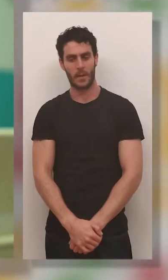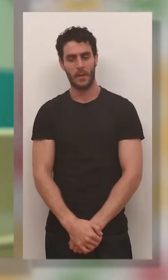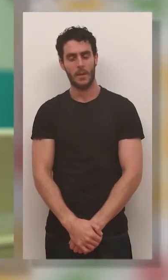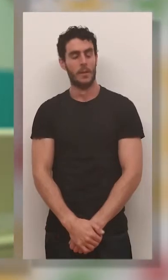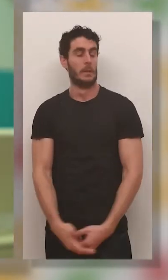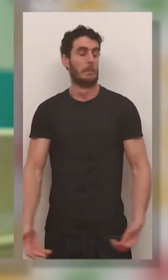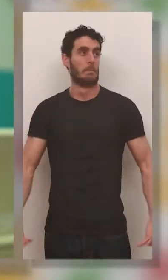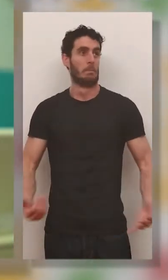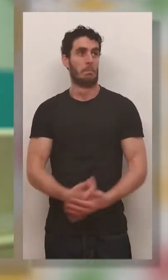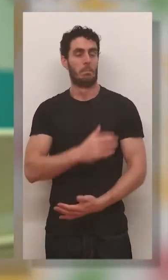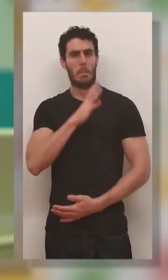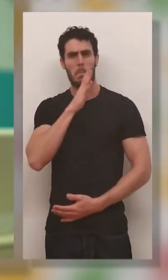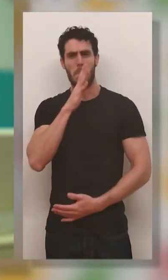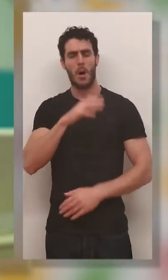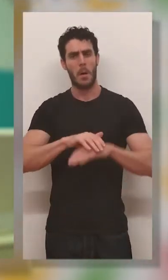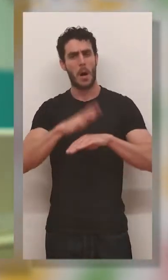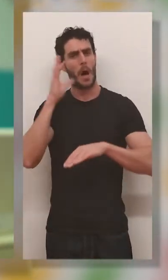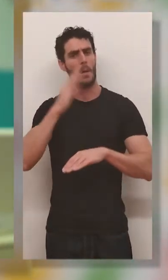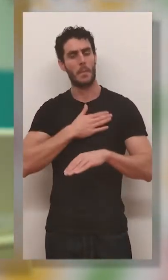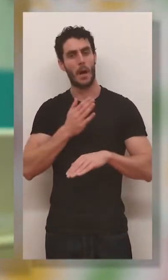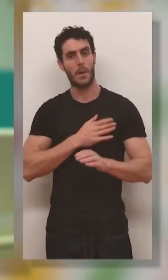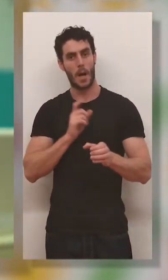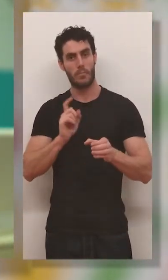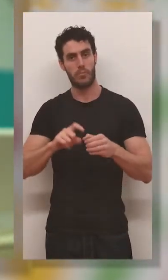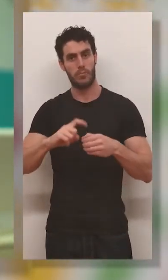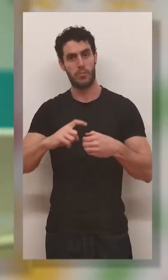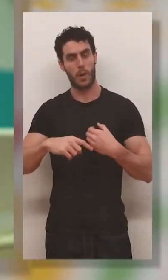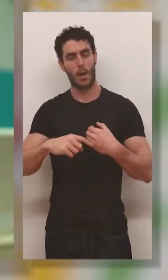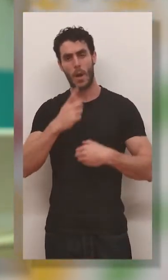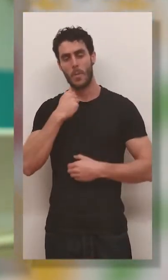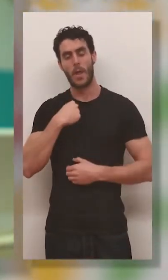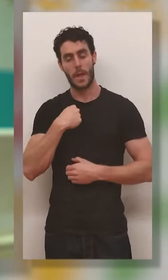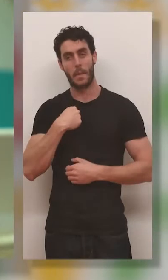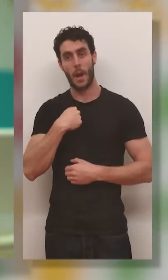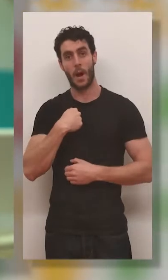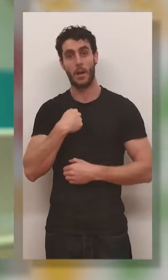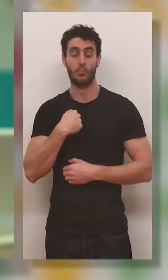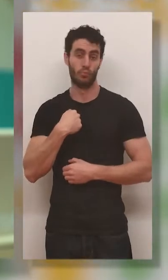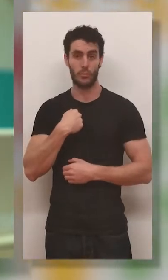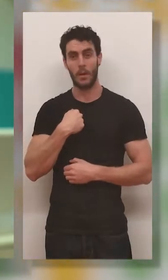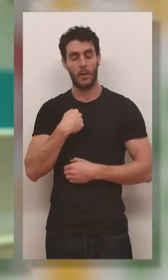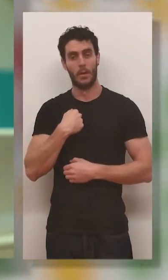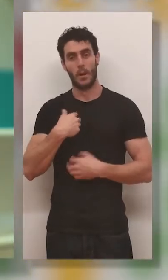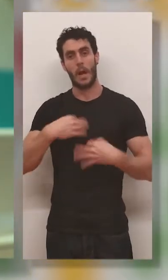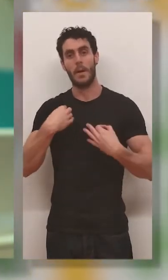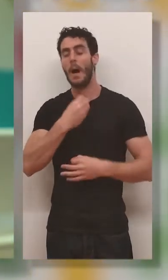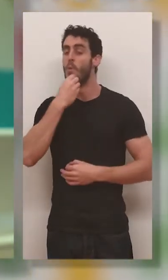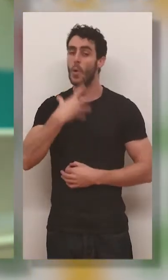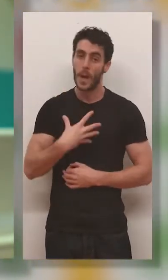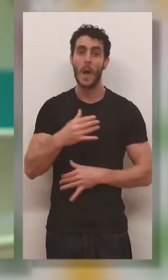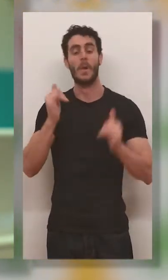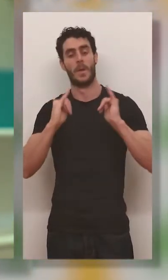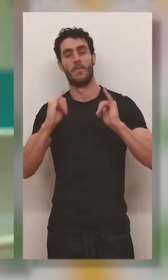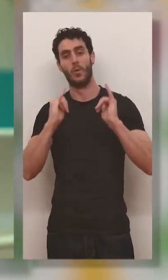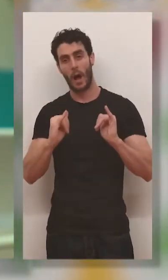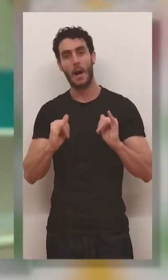Porque había unas amigas que se apuntaron y me dijeron que estaba súper bien y que pues